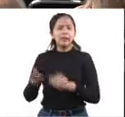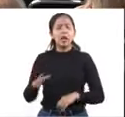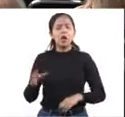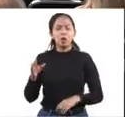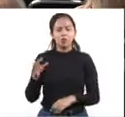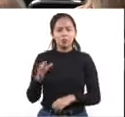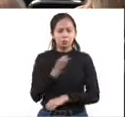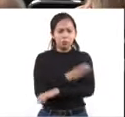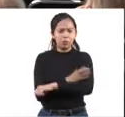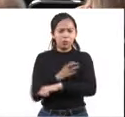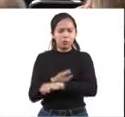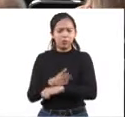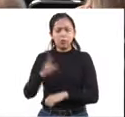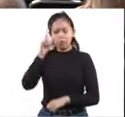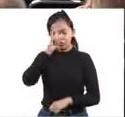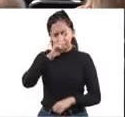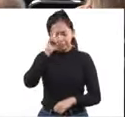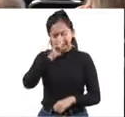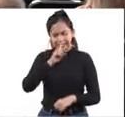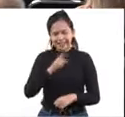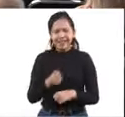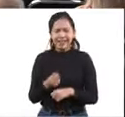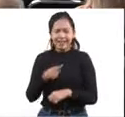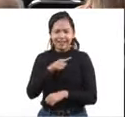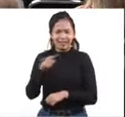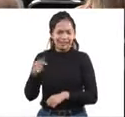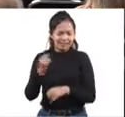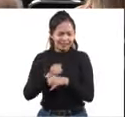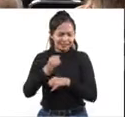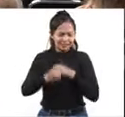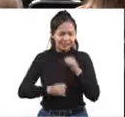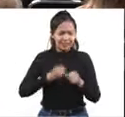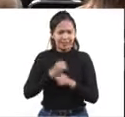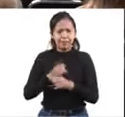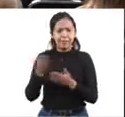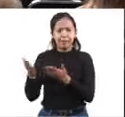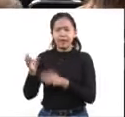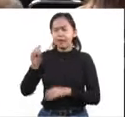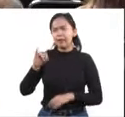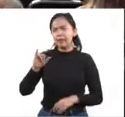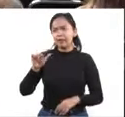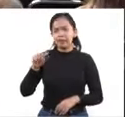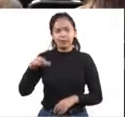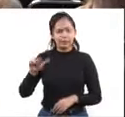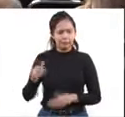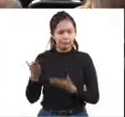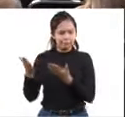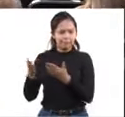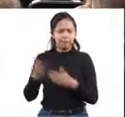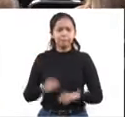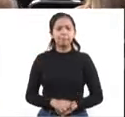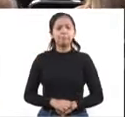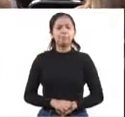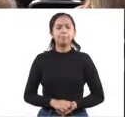Coordinadora General de Asesores y Asuntos Internacionales, doctora Diana Alarcón González.